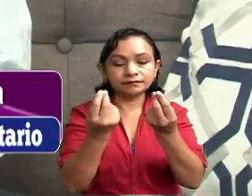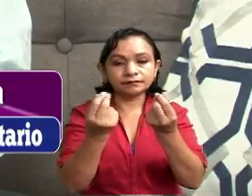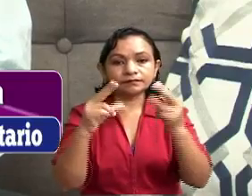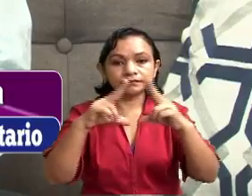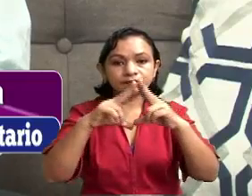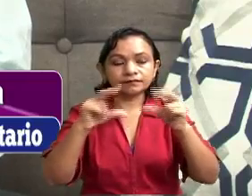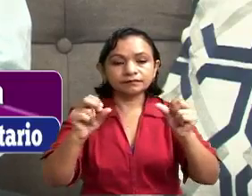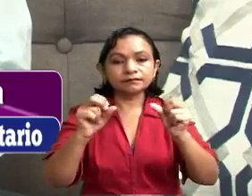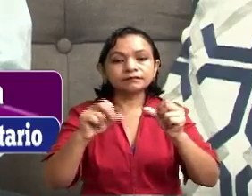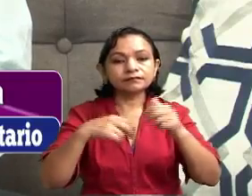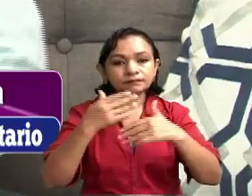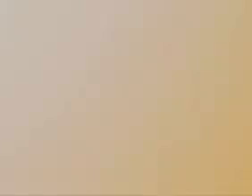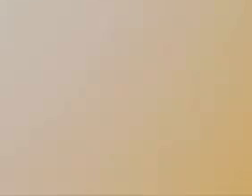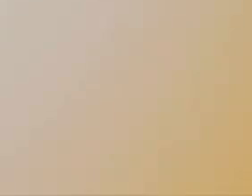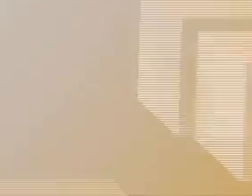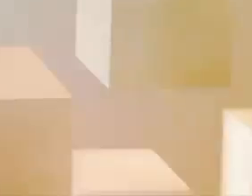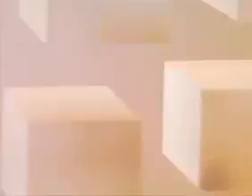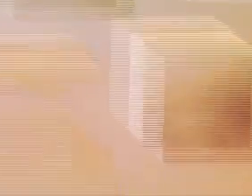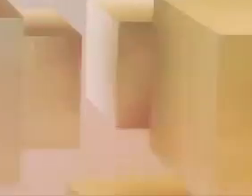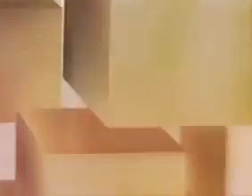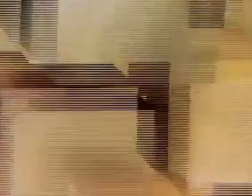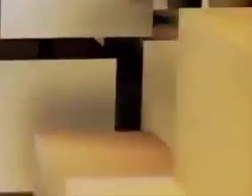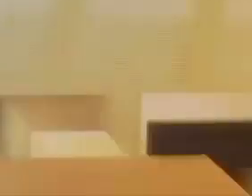nicaragüense. Ya volvemos.